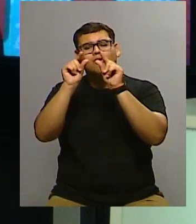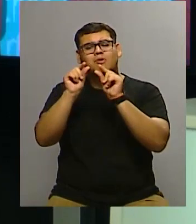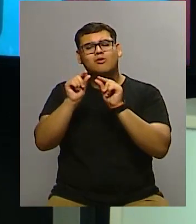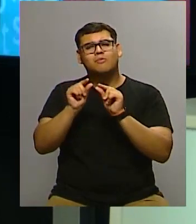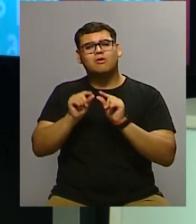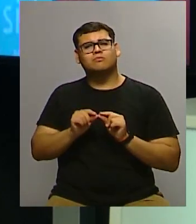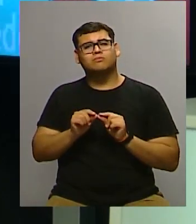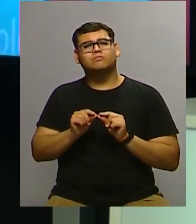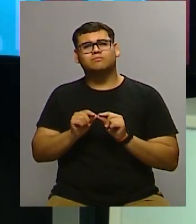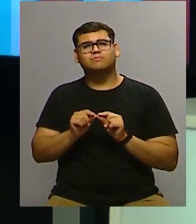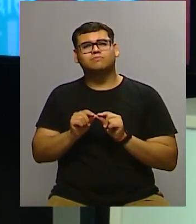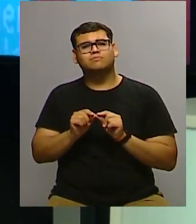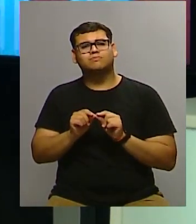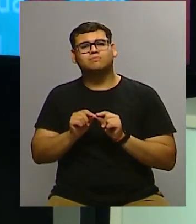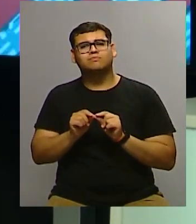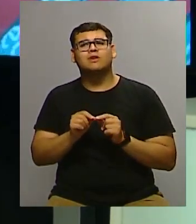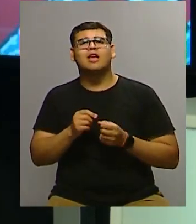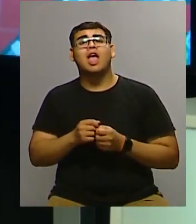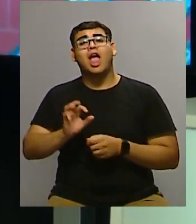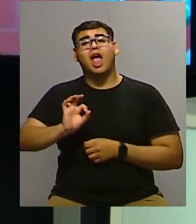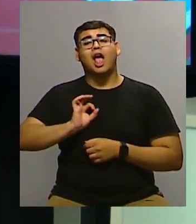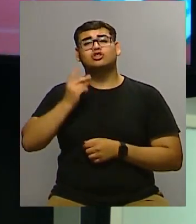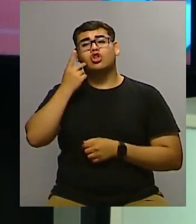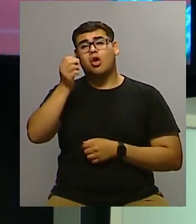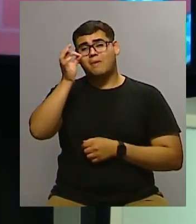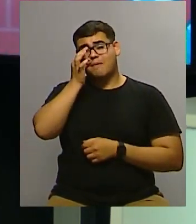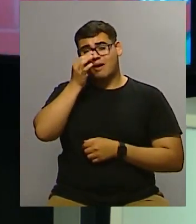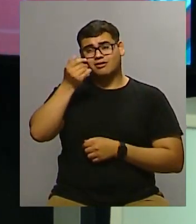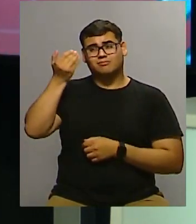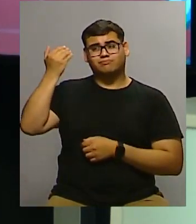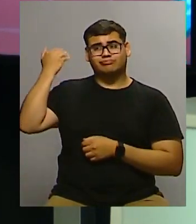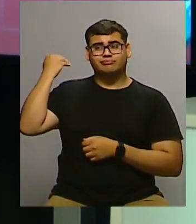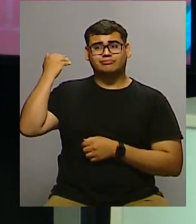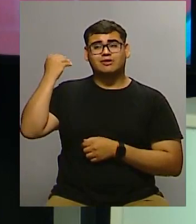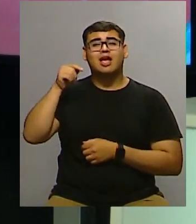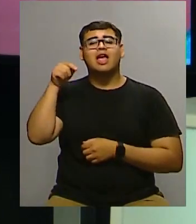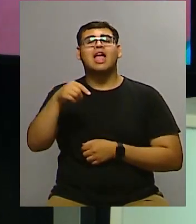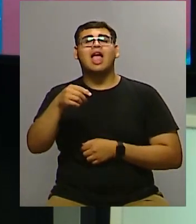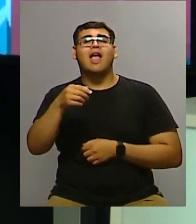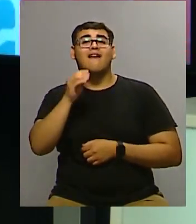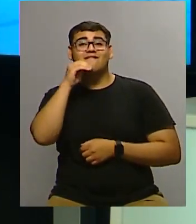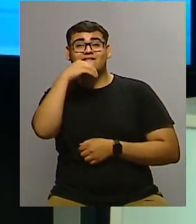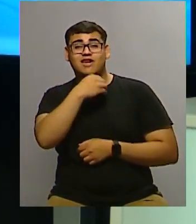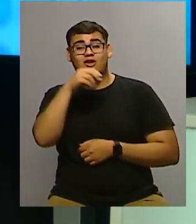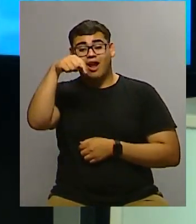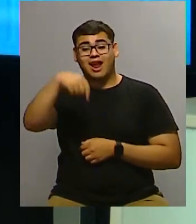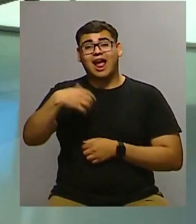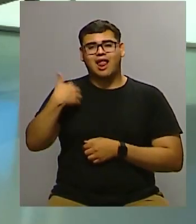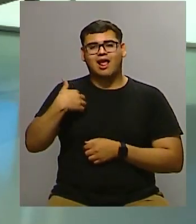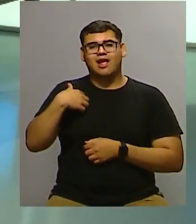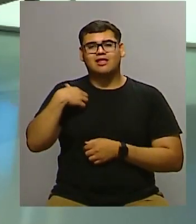por ejemplo, se venía hablando antes del 2020 que el consumo de vino en la Argentina